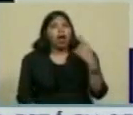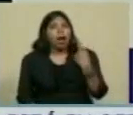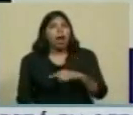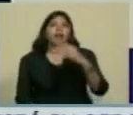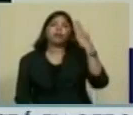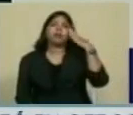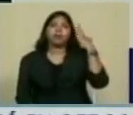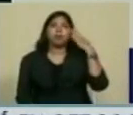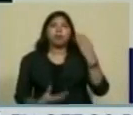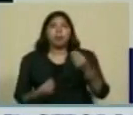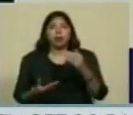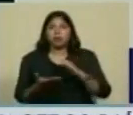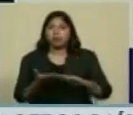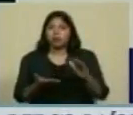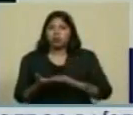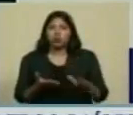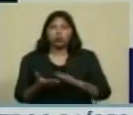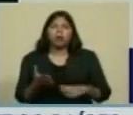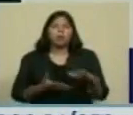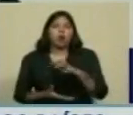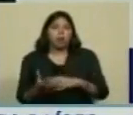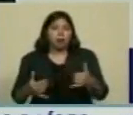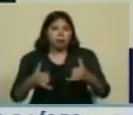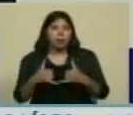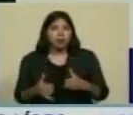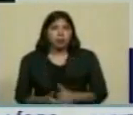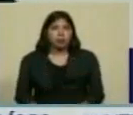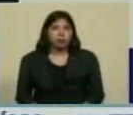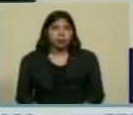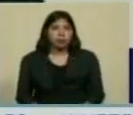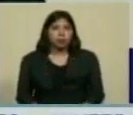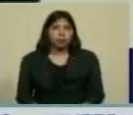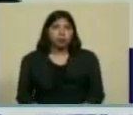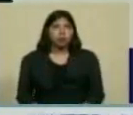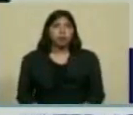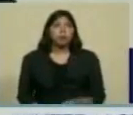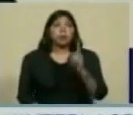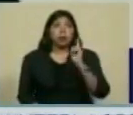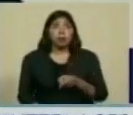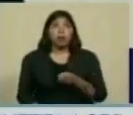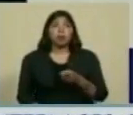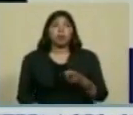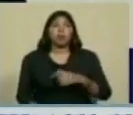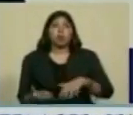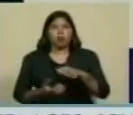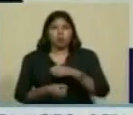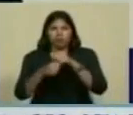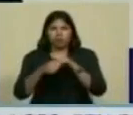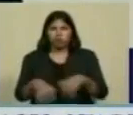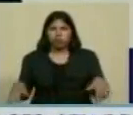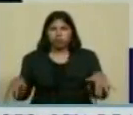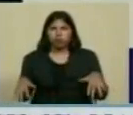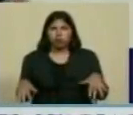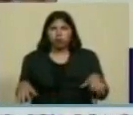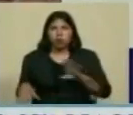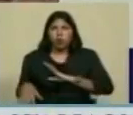de resolver nuestros problemas y en especial de brindar una respuesta a los problemas estructurales que demanda la